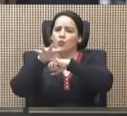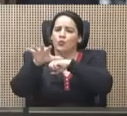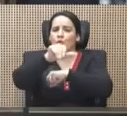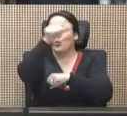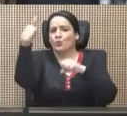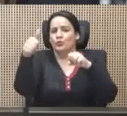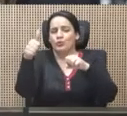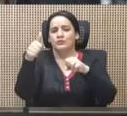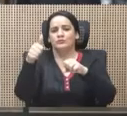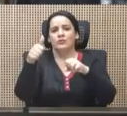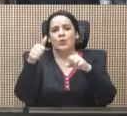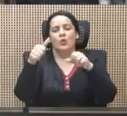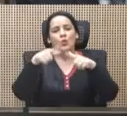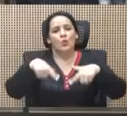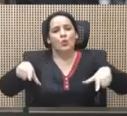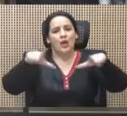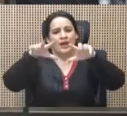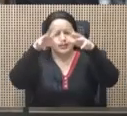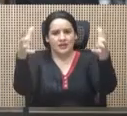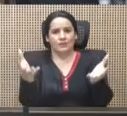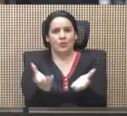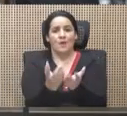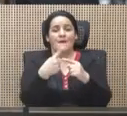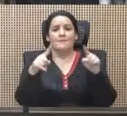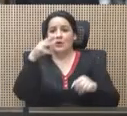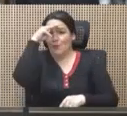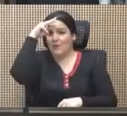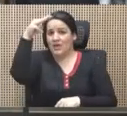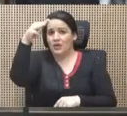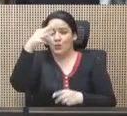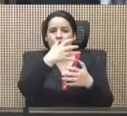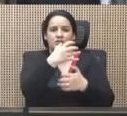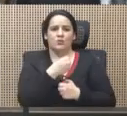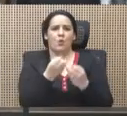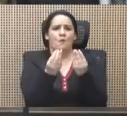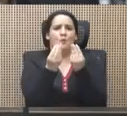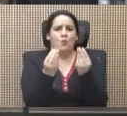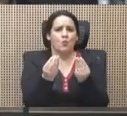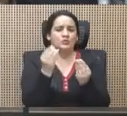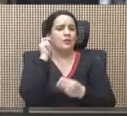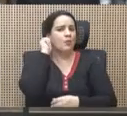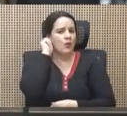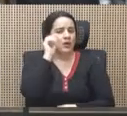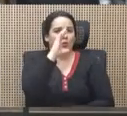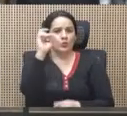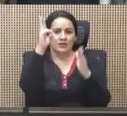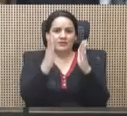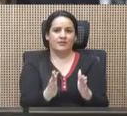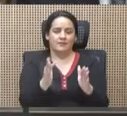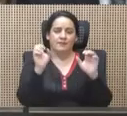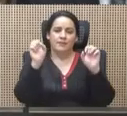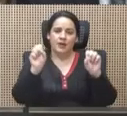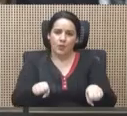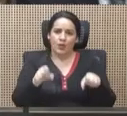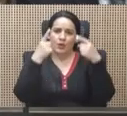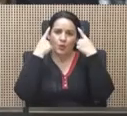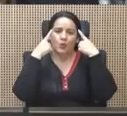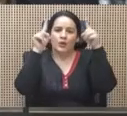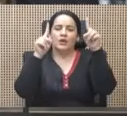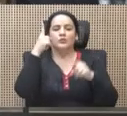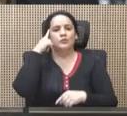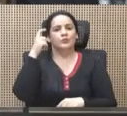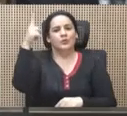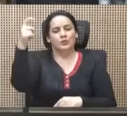México recibió a muchas costarricenses para poder lograr sus sueños. Por eso, un